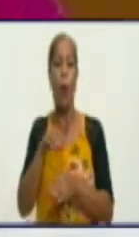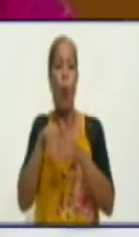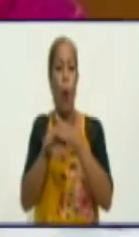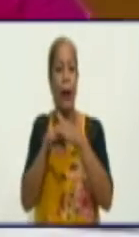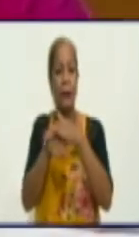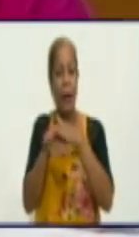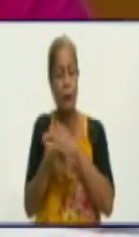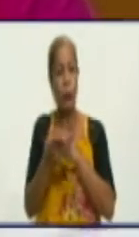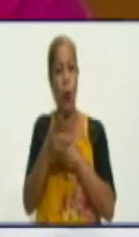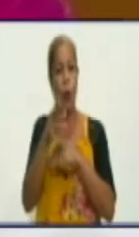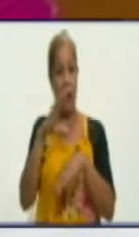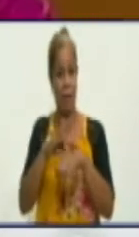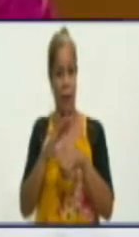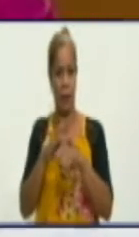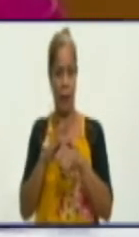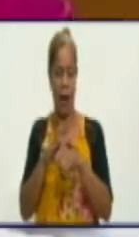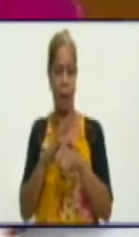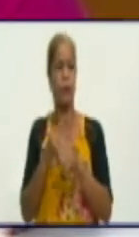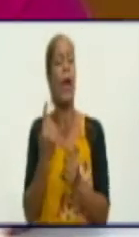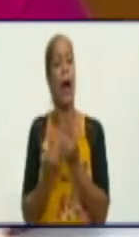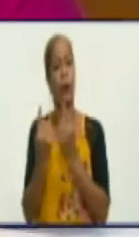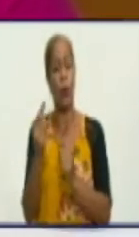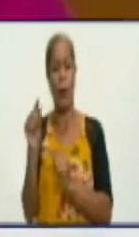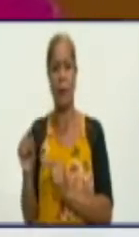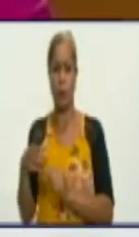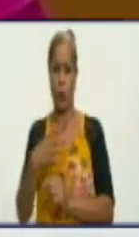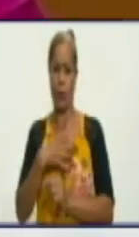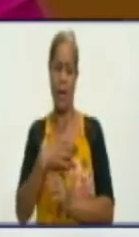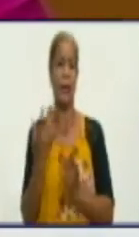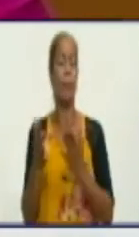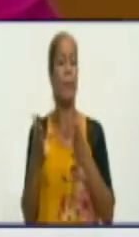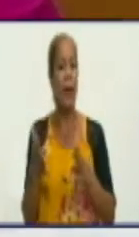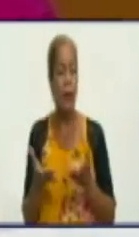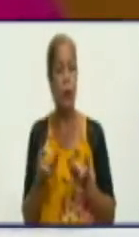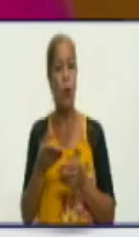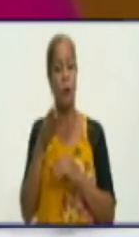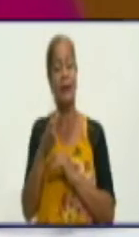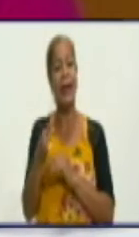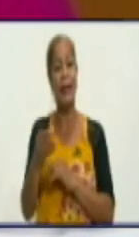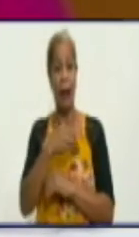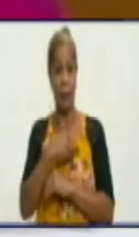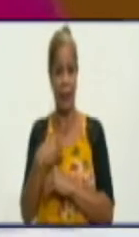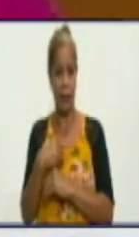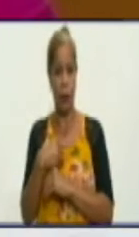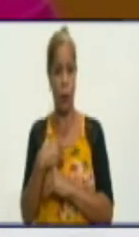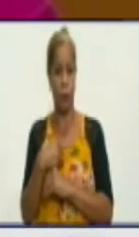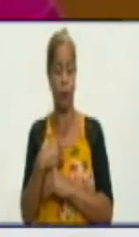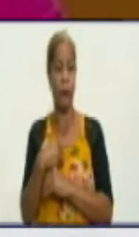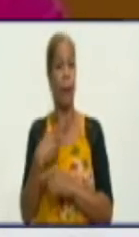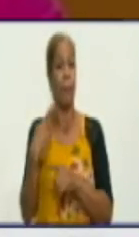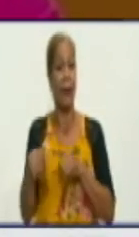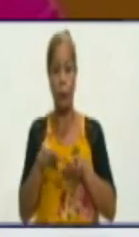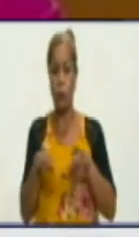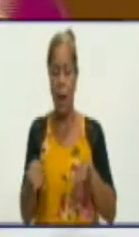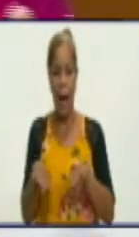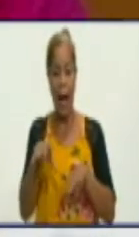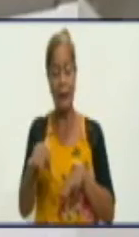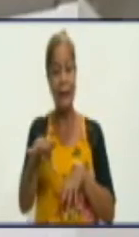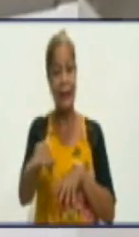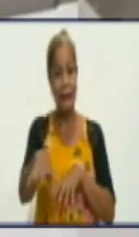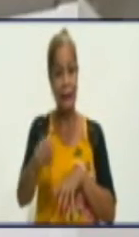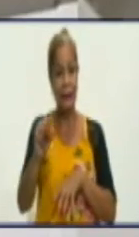va de inmediato al médico o no todo el mundo es detectado en las primeras horas. Generalmente cuando ya una persona es detectada como sospechosa, tiene